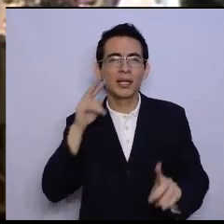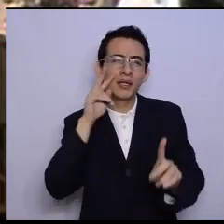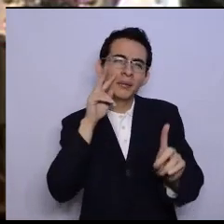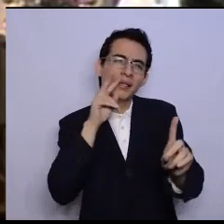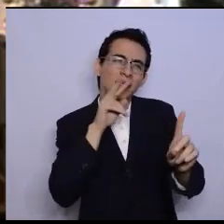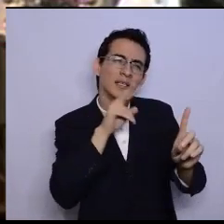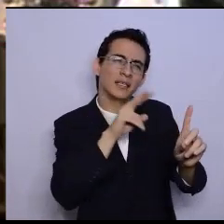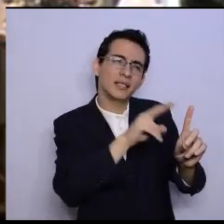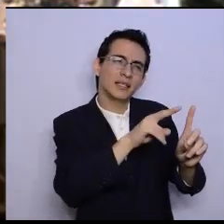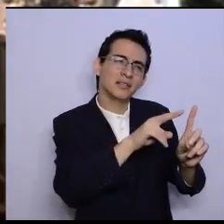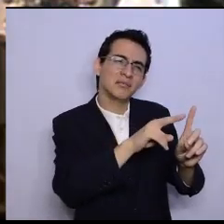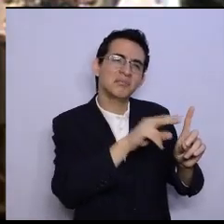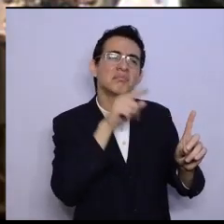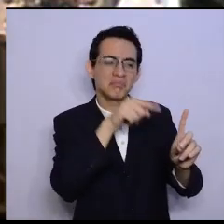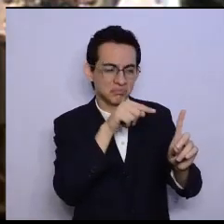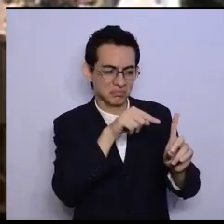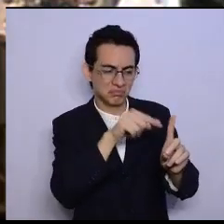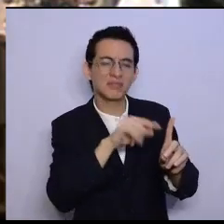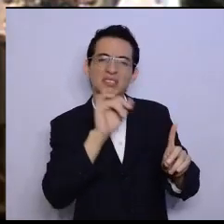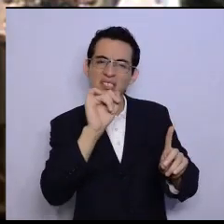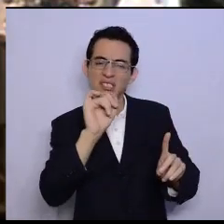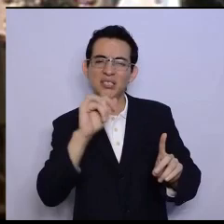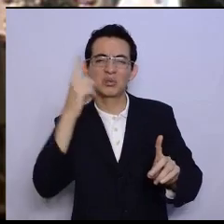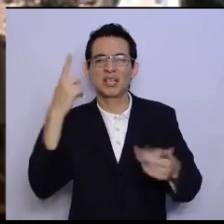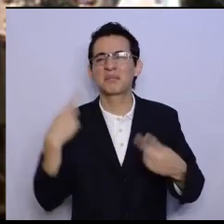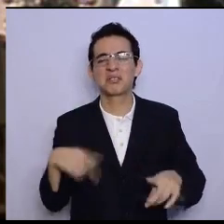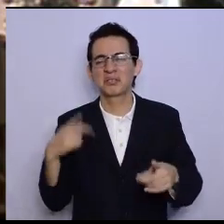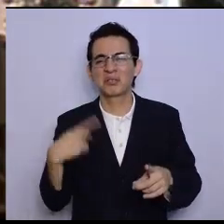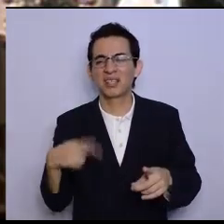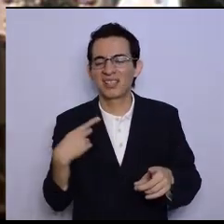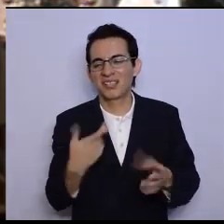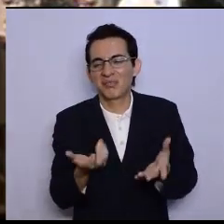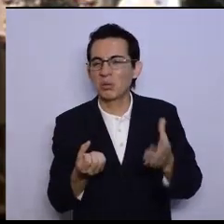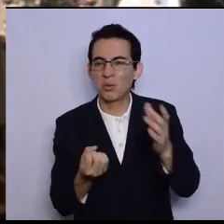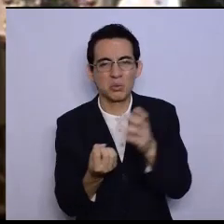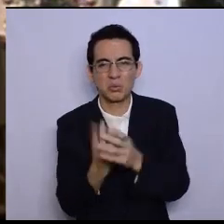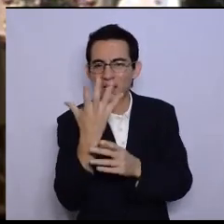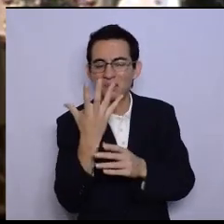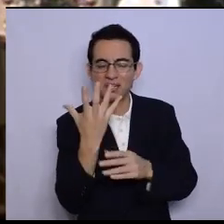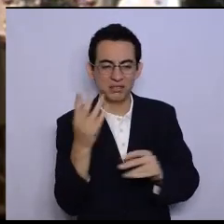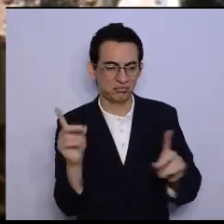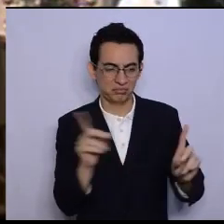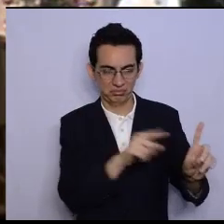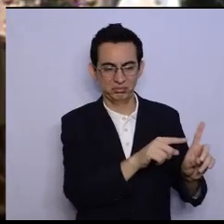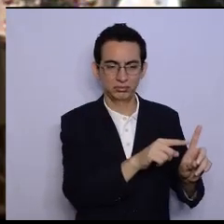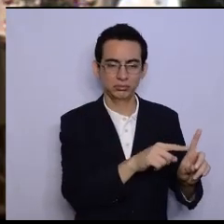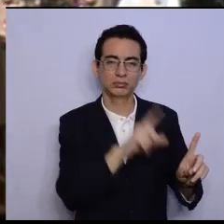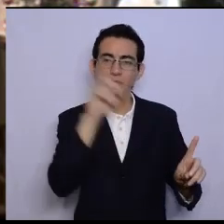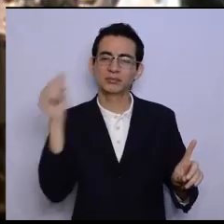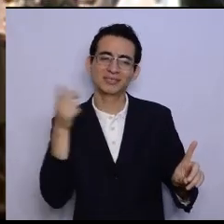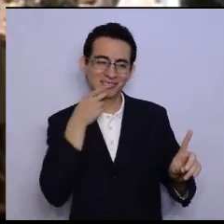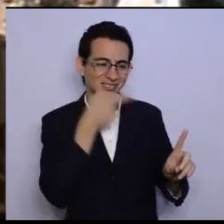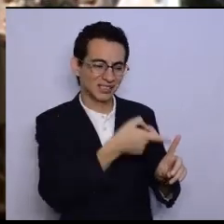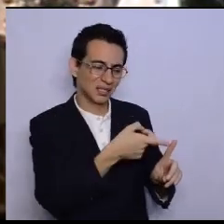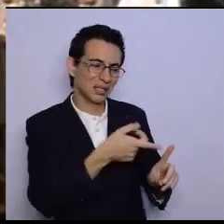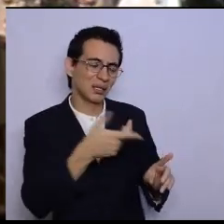esto. Y estaba ahí alguien novato en el oficio. Entonces le decía, oiga maestro, ¿le podría yo preguntar